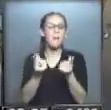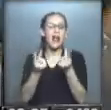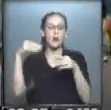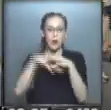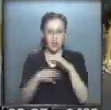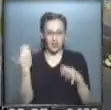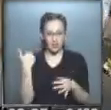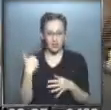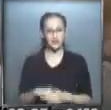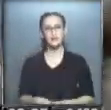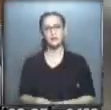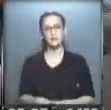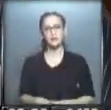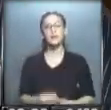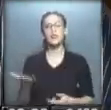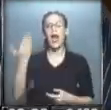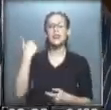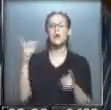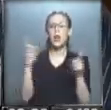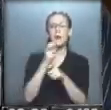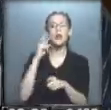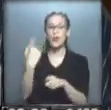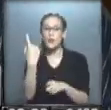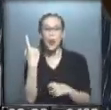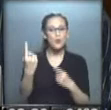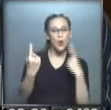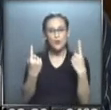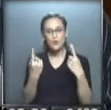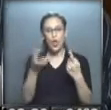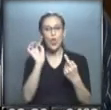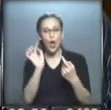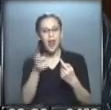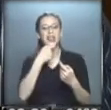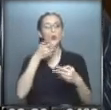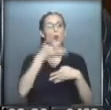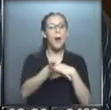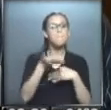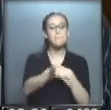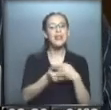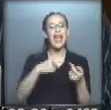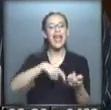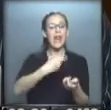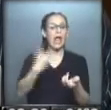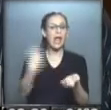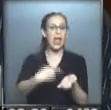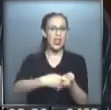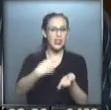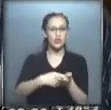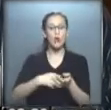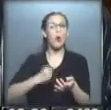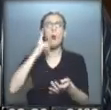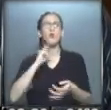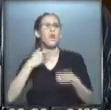eso es el uno a uno, no solo un momento, es como pensar que si vos tomás un crédito y salís y te lo patinás, digamos, de fiesta en una